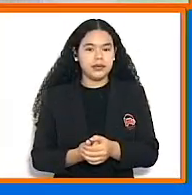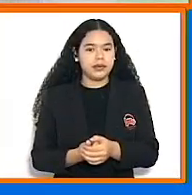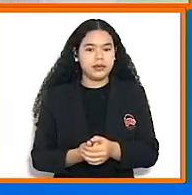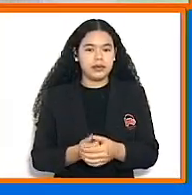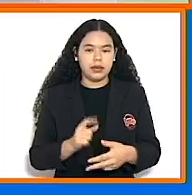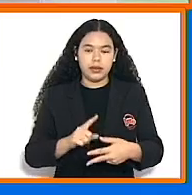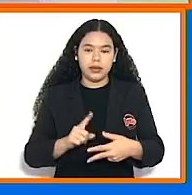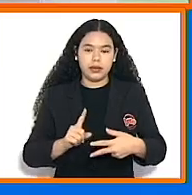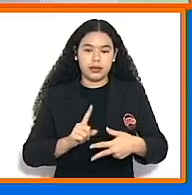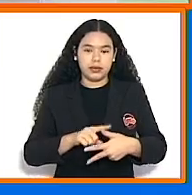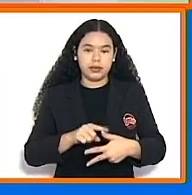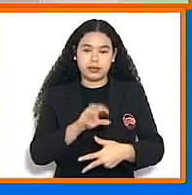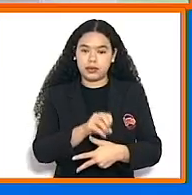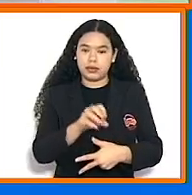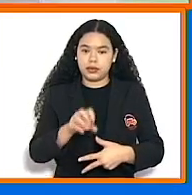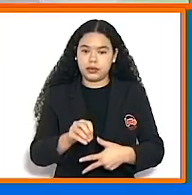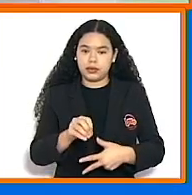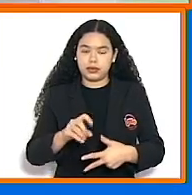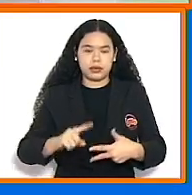00.